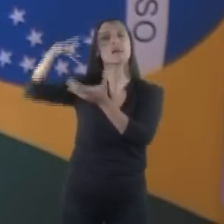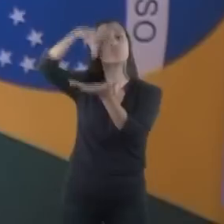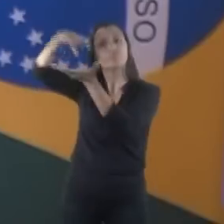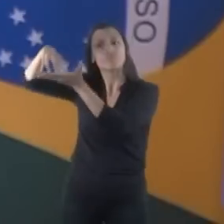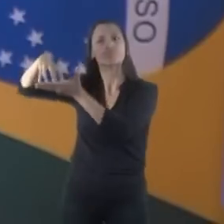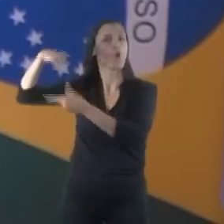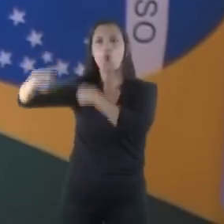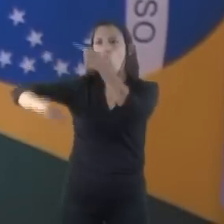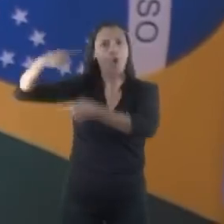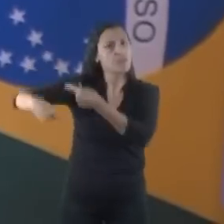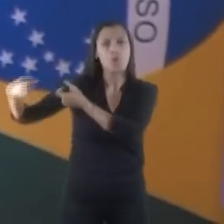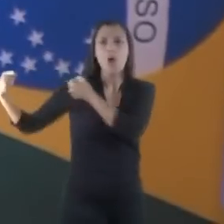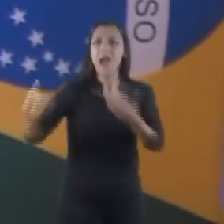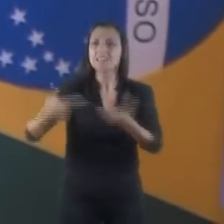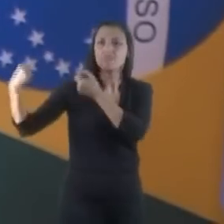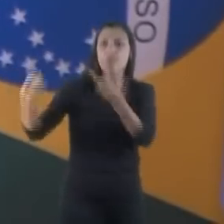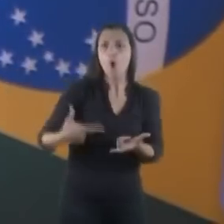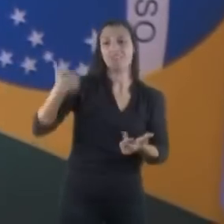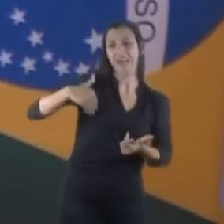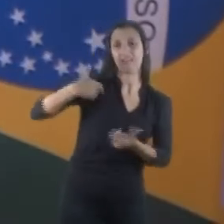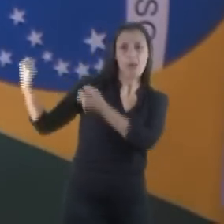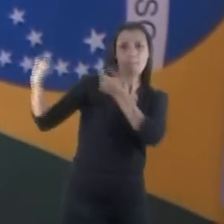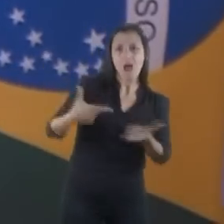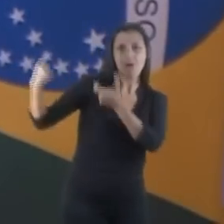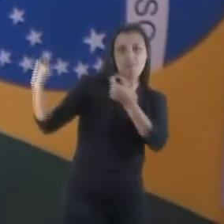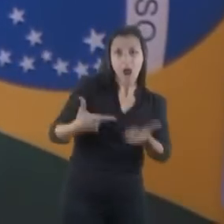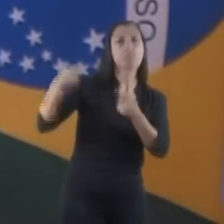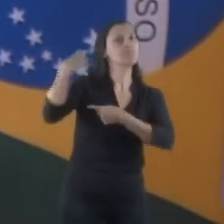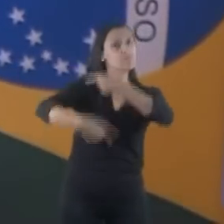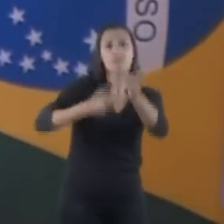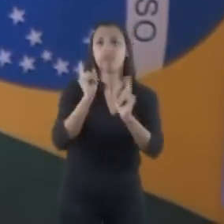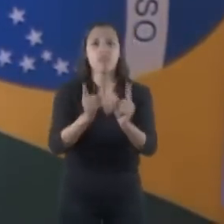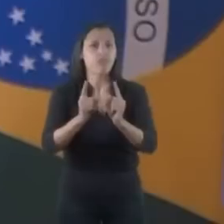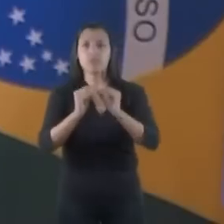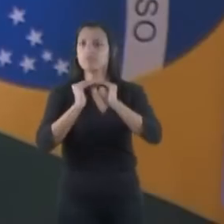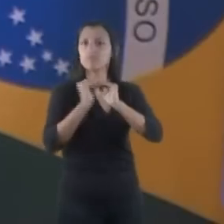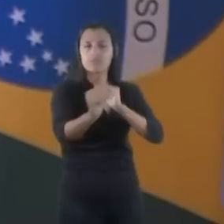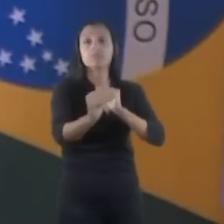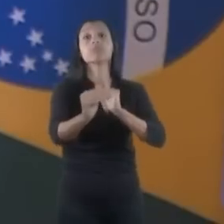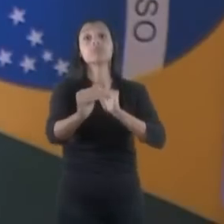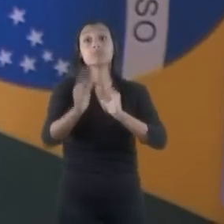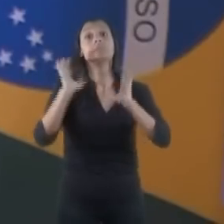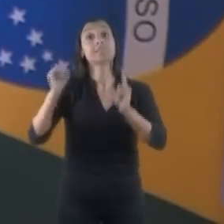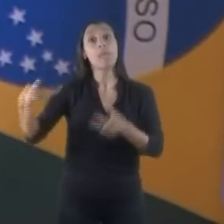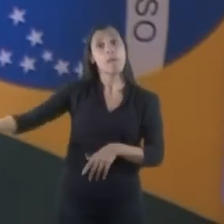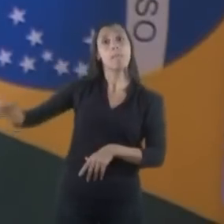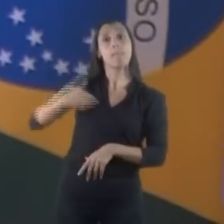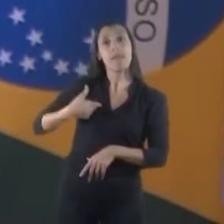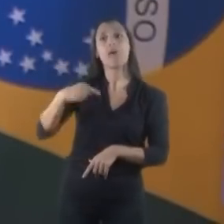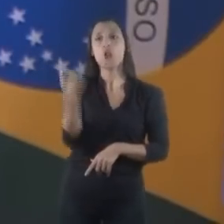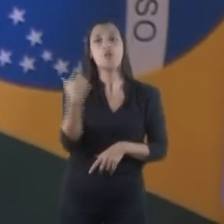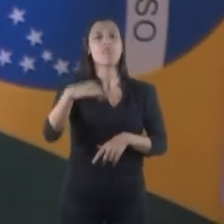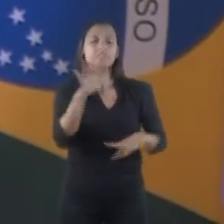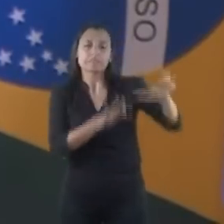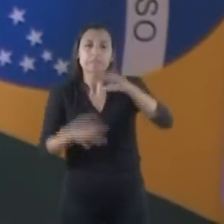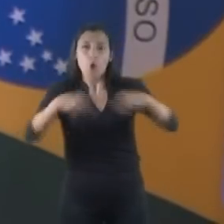sigan exportando a la Argentina y nos habían pedido que hagamos algunos deberes que ya